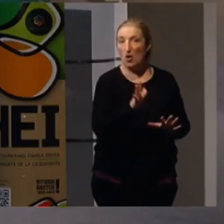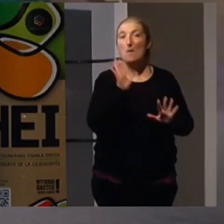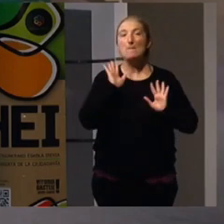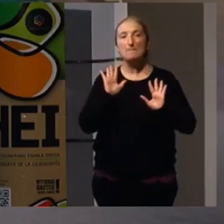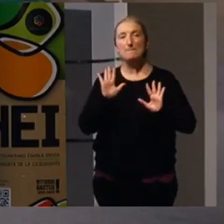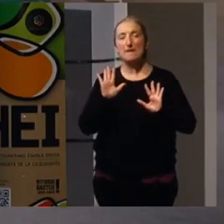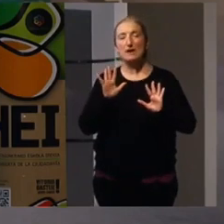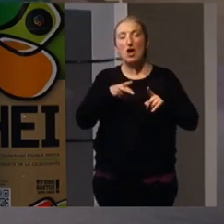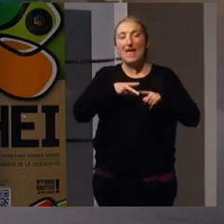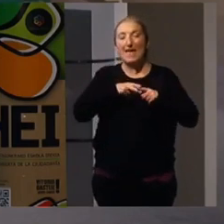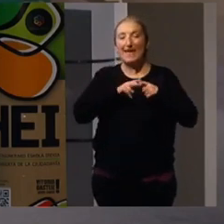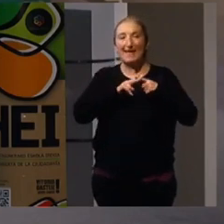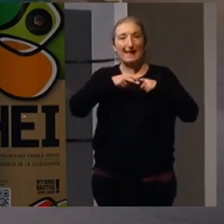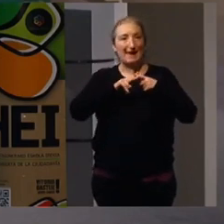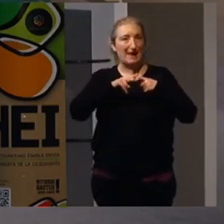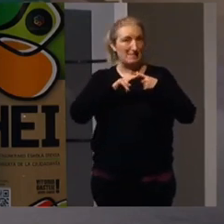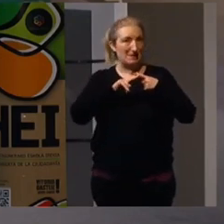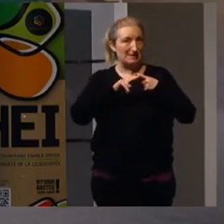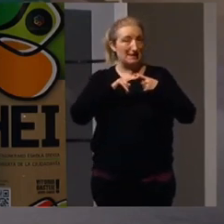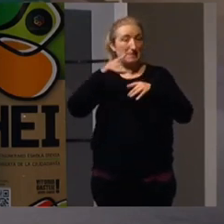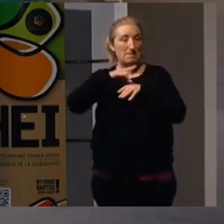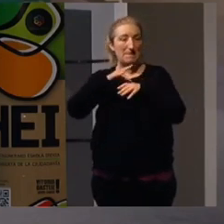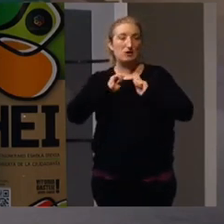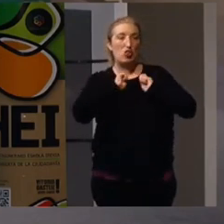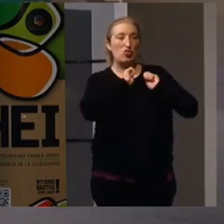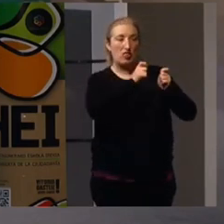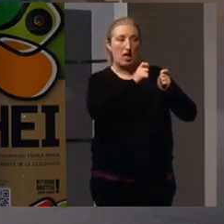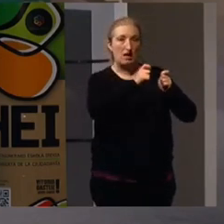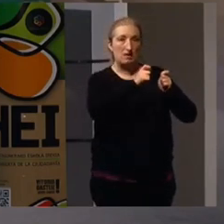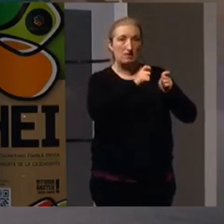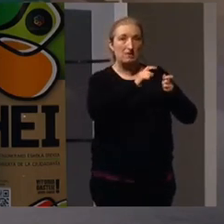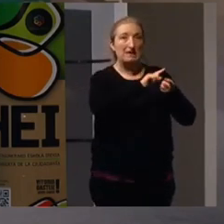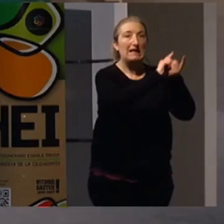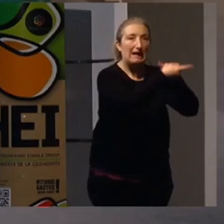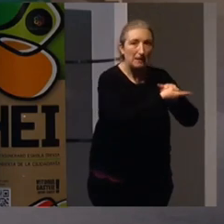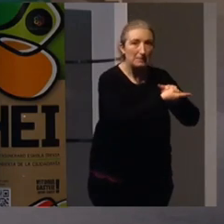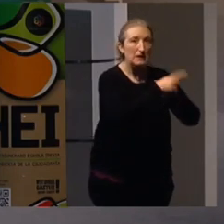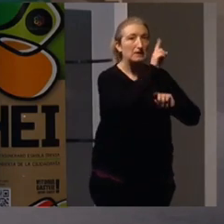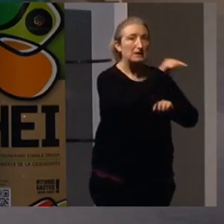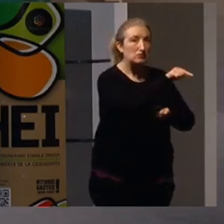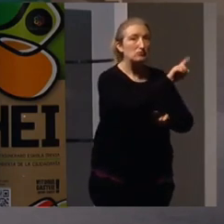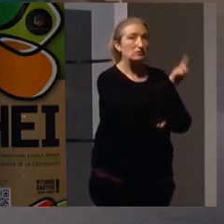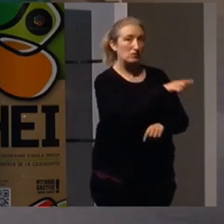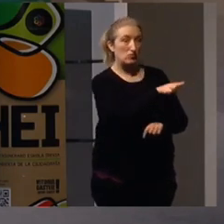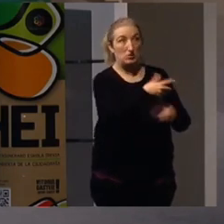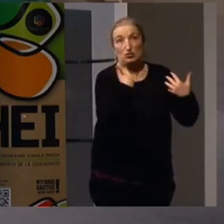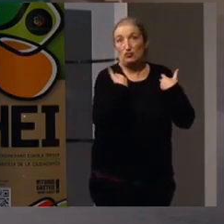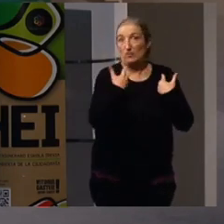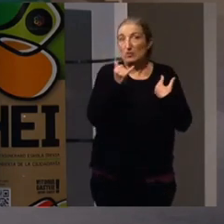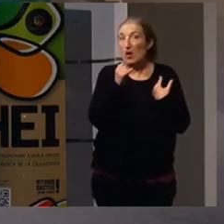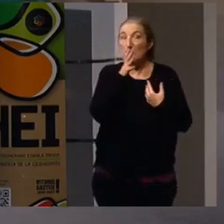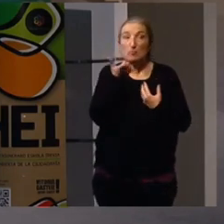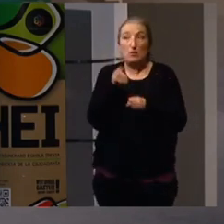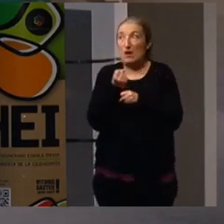sino si las herramientas que da la clínica van a poder aplicar algo ahí o no. No, porque el que tiene un sufrimiento derivado